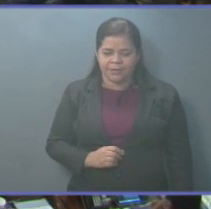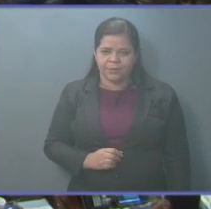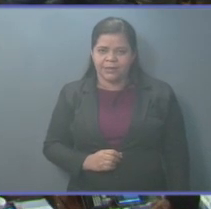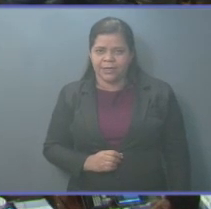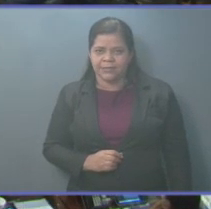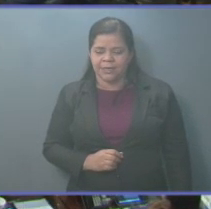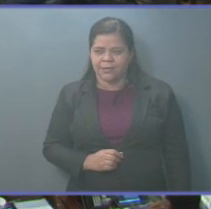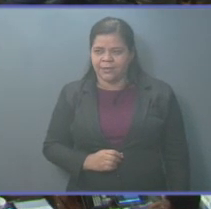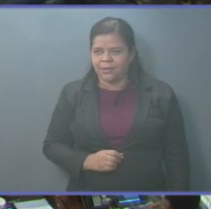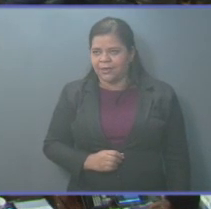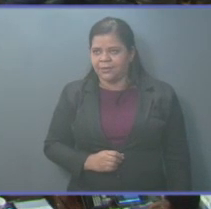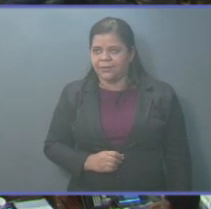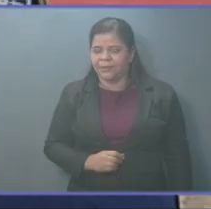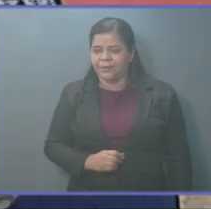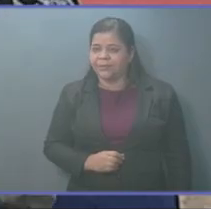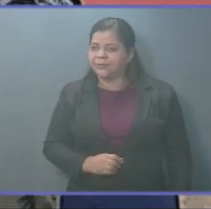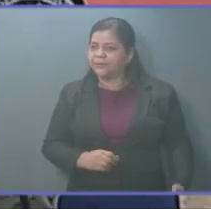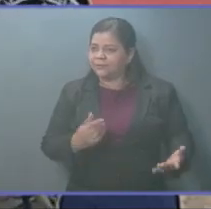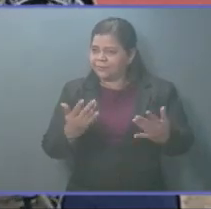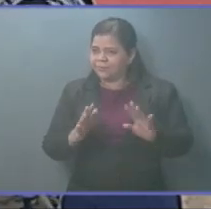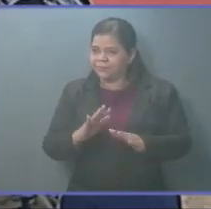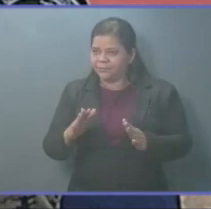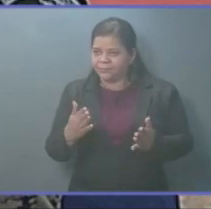Bueno, creo que